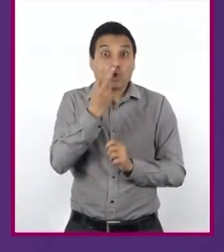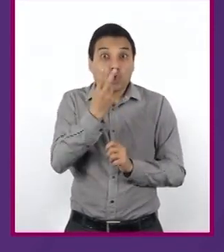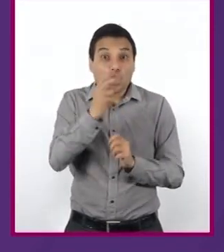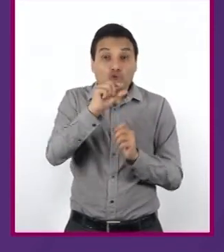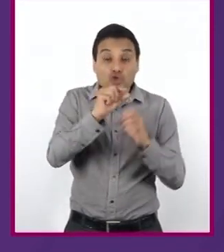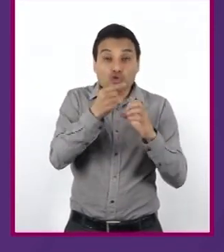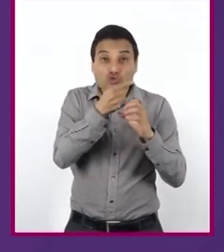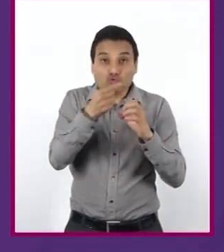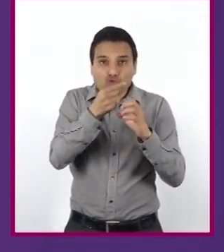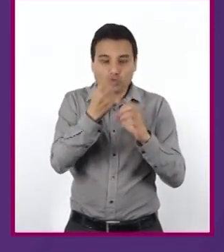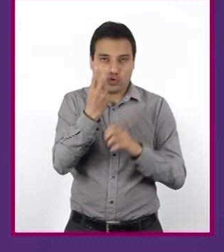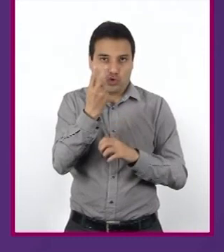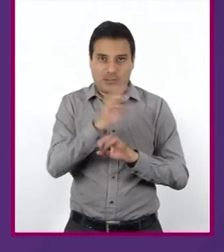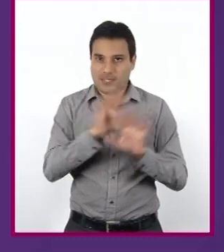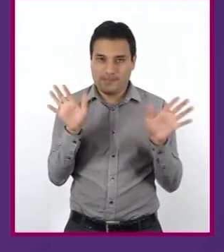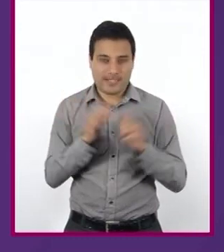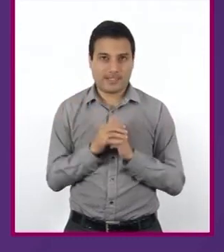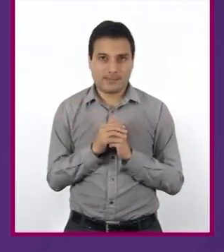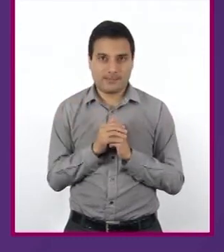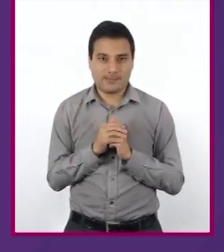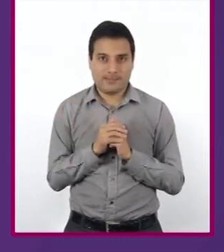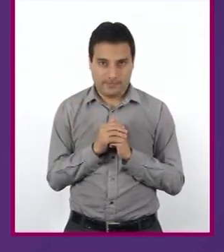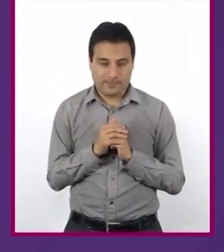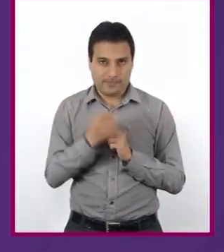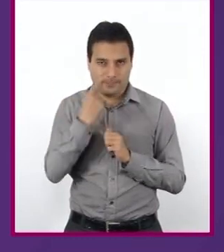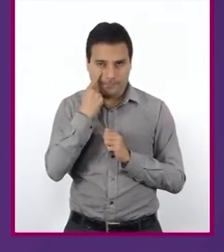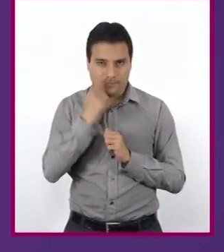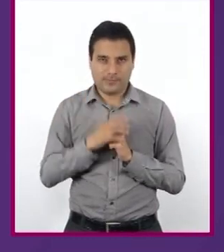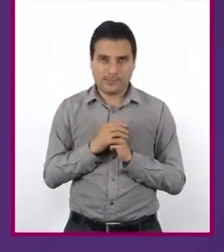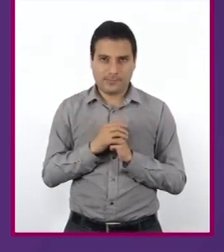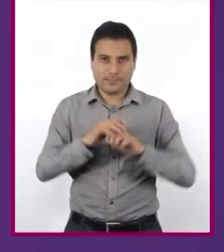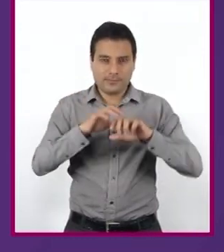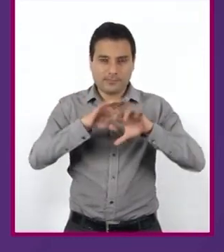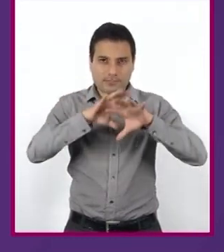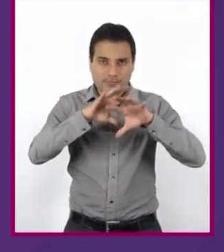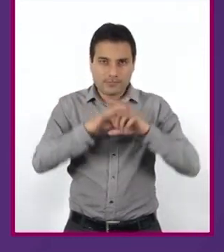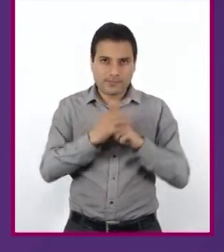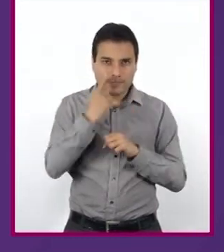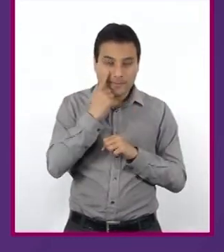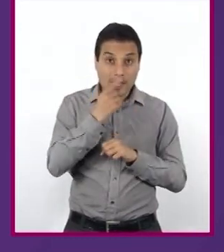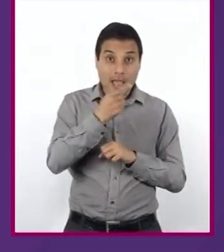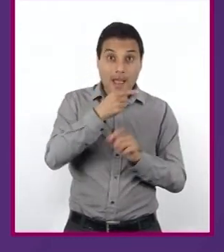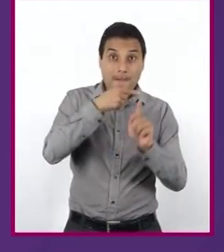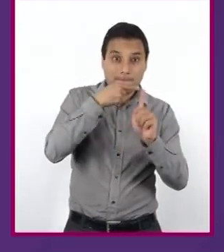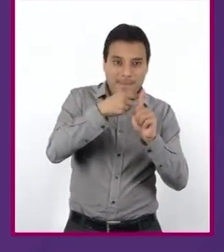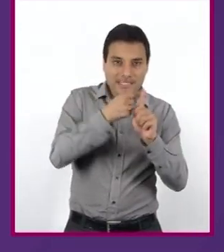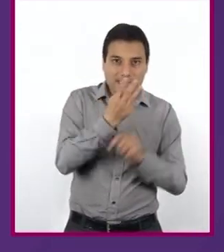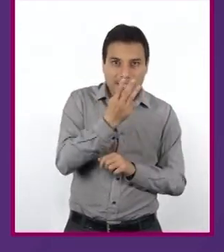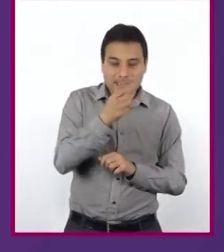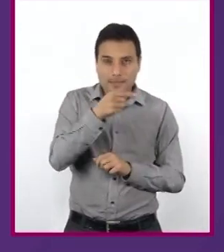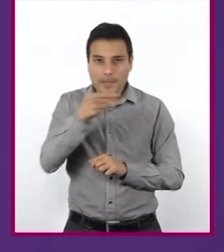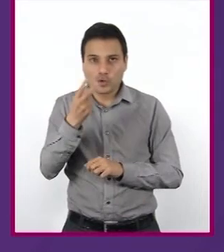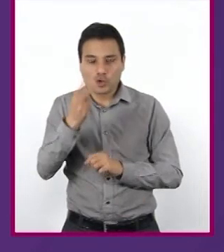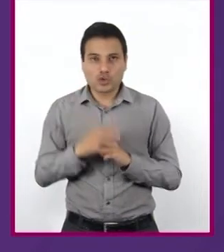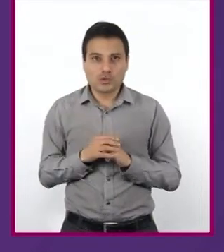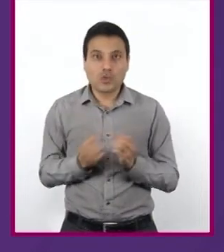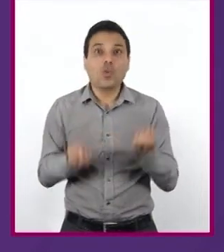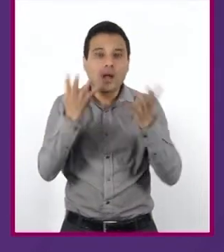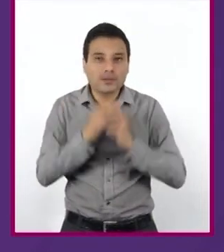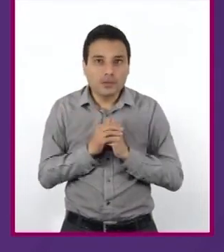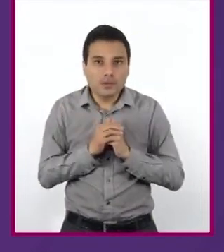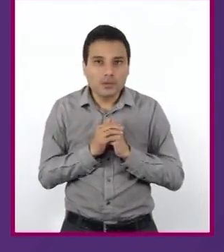carga negativa. Si hacemos la suma de cargas, más 3 menos 2, 1